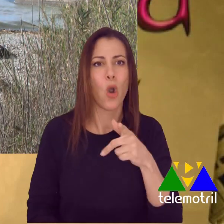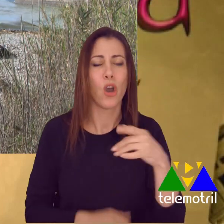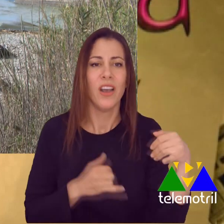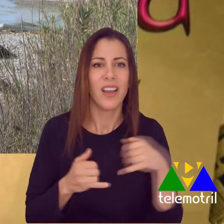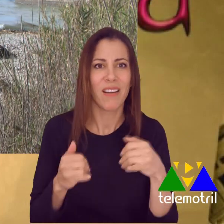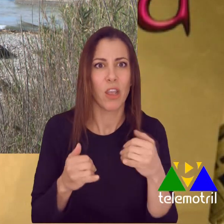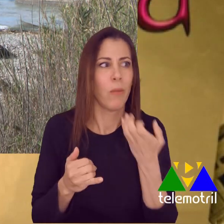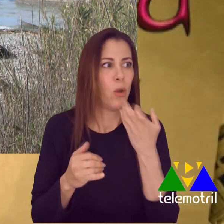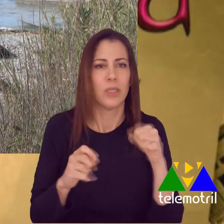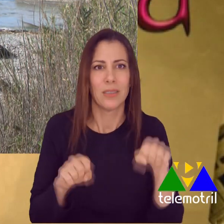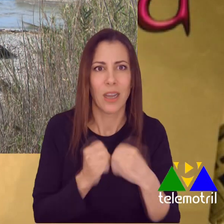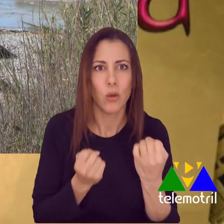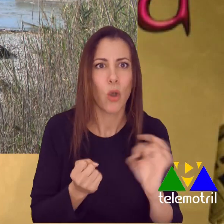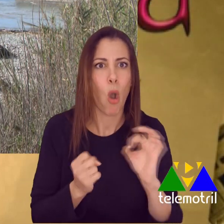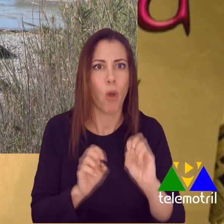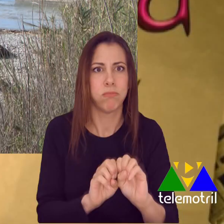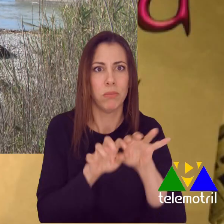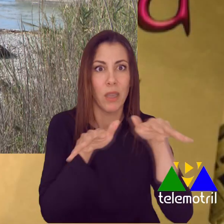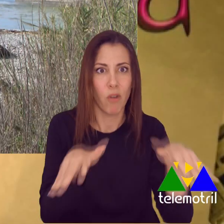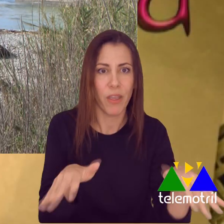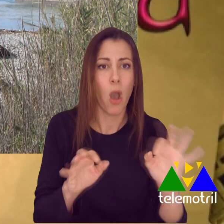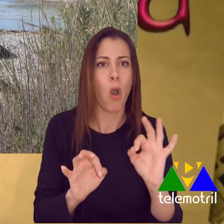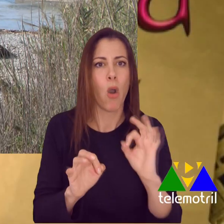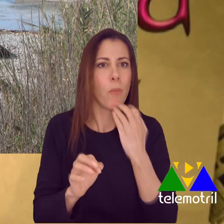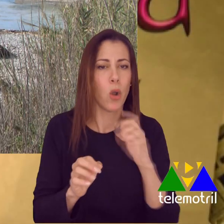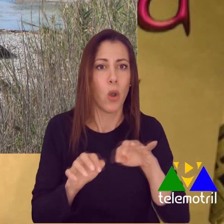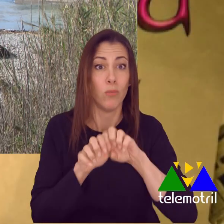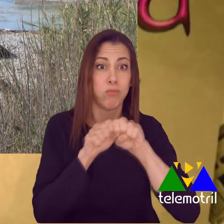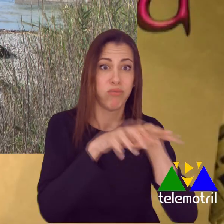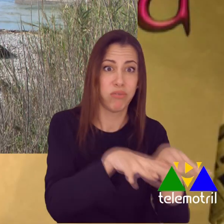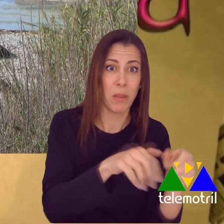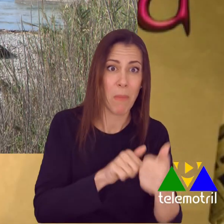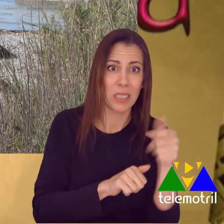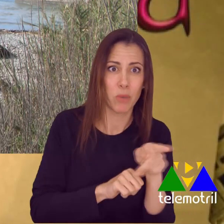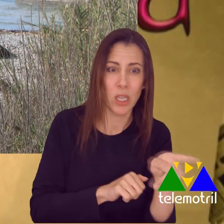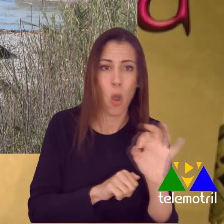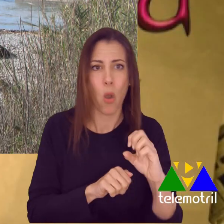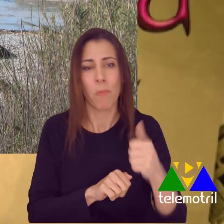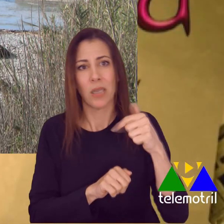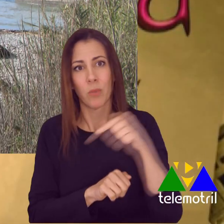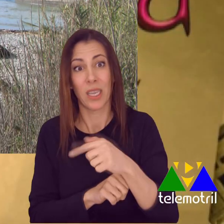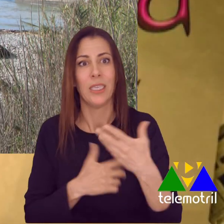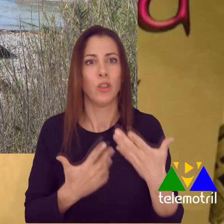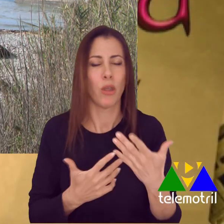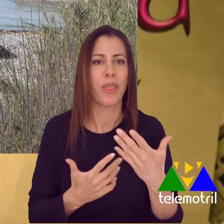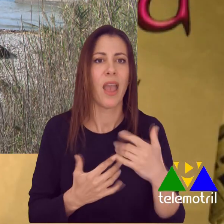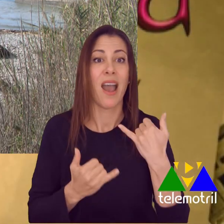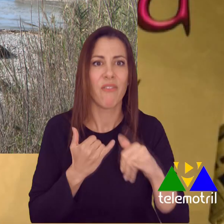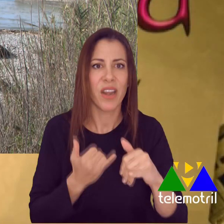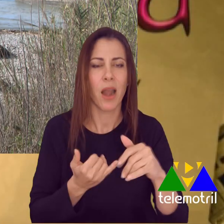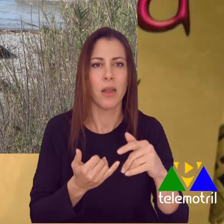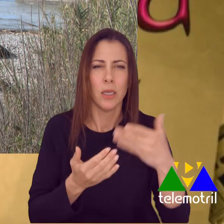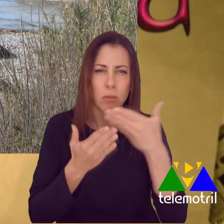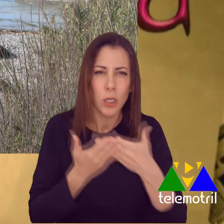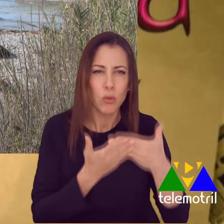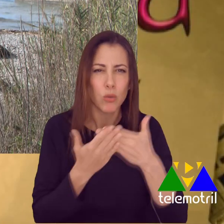río se ha roto y el río se ha desbordado y ha partido para un lado para otro, nos empiezan a dar datos de grandes precipitaciones.